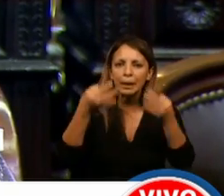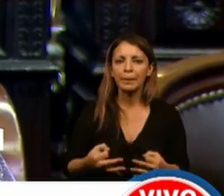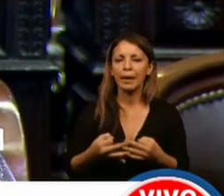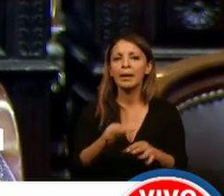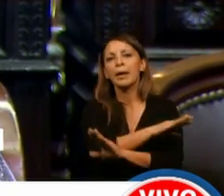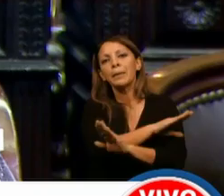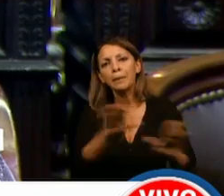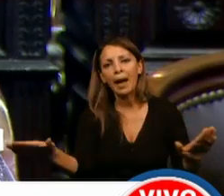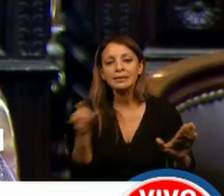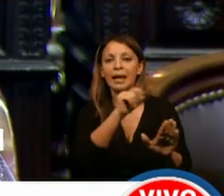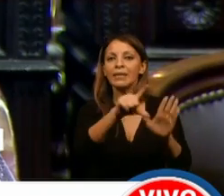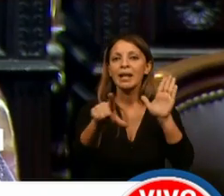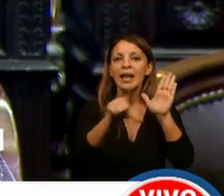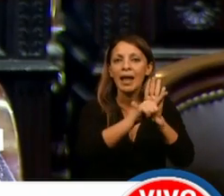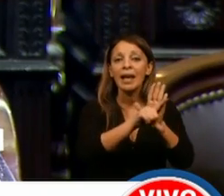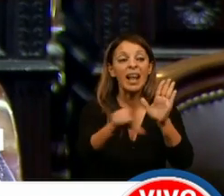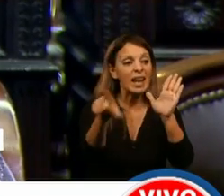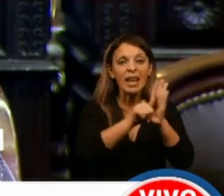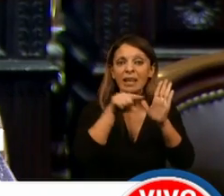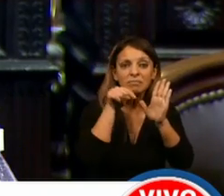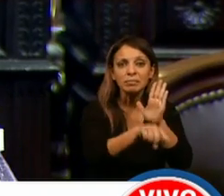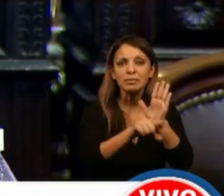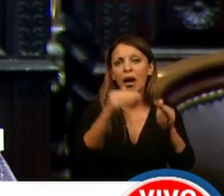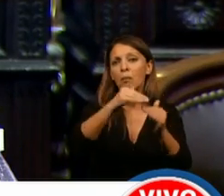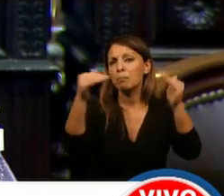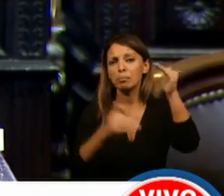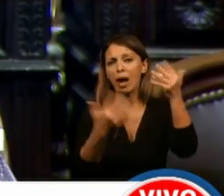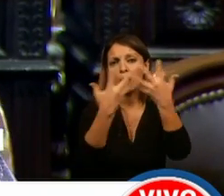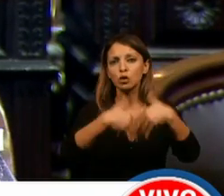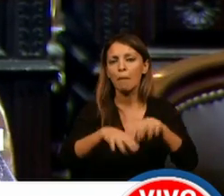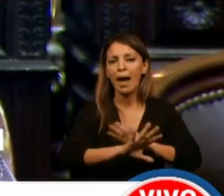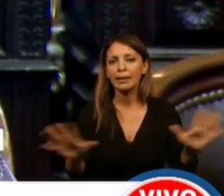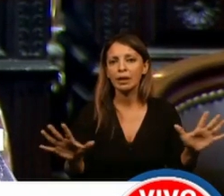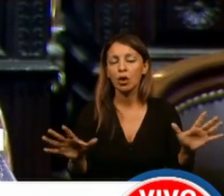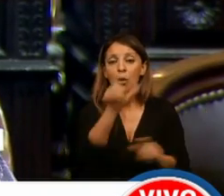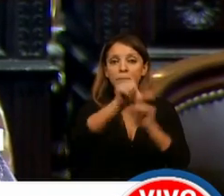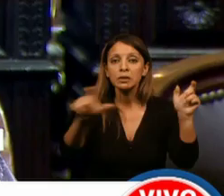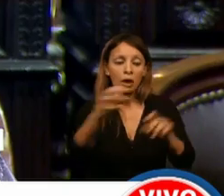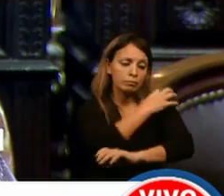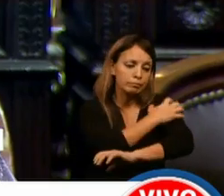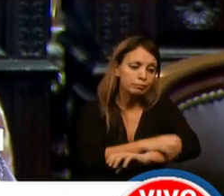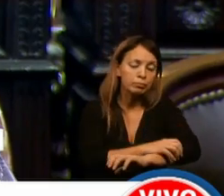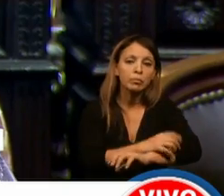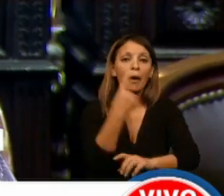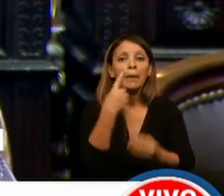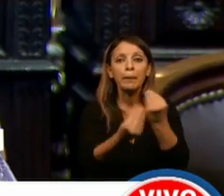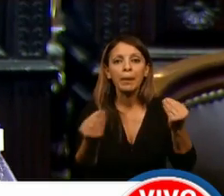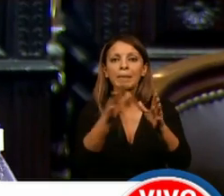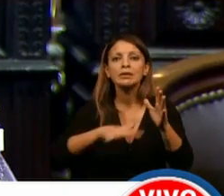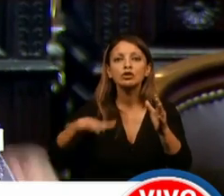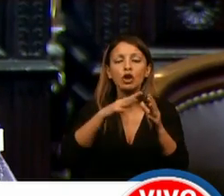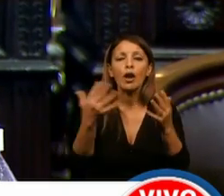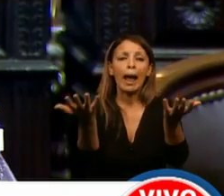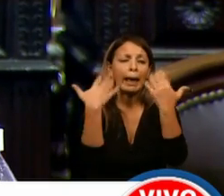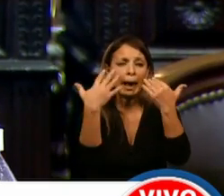paradoja de escala qué es la gran paradoja de inequidad que los pobres de las zonas cálidas van a